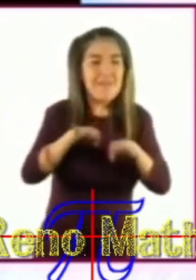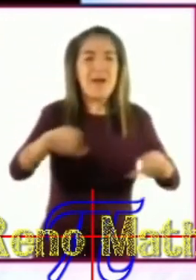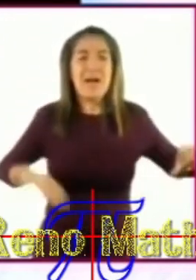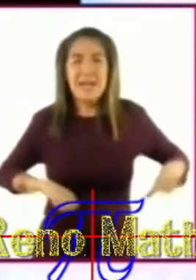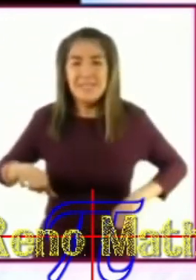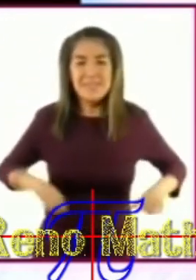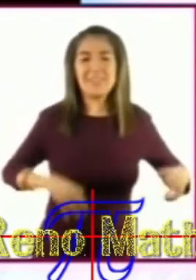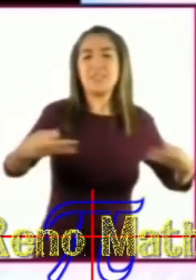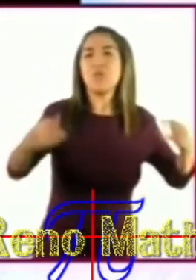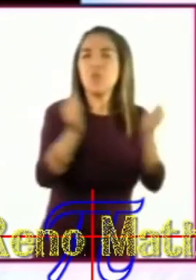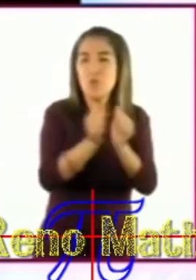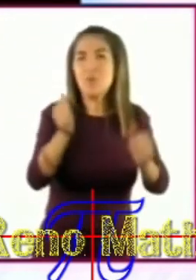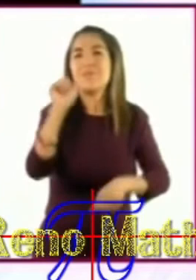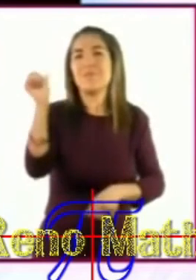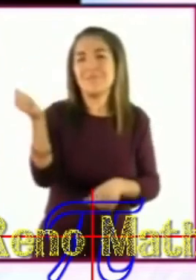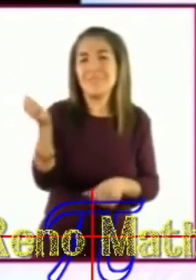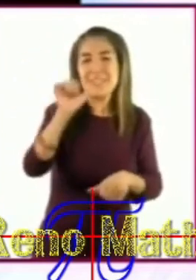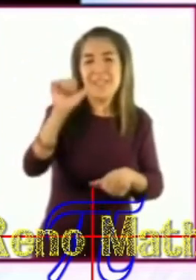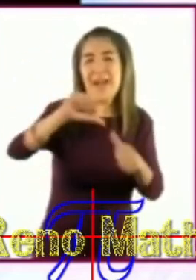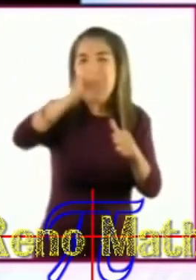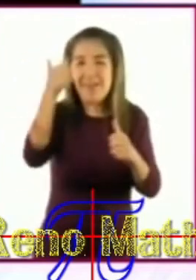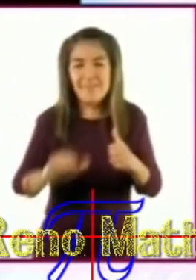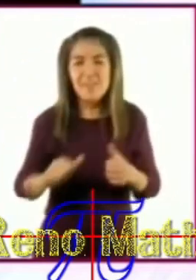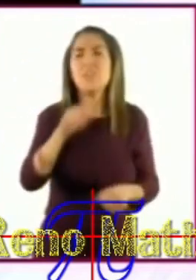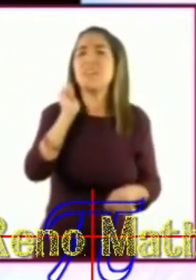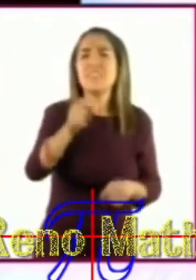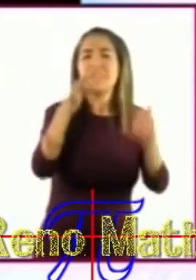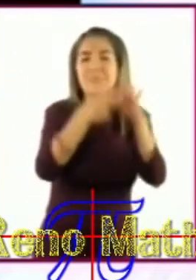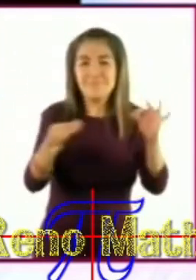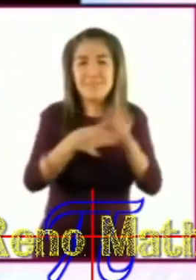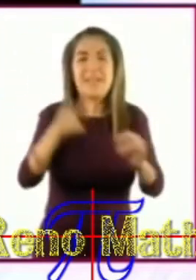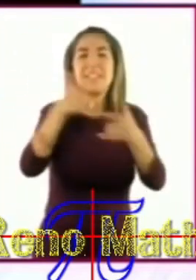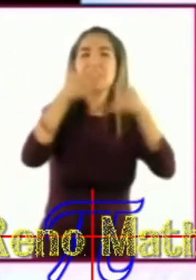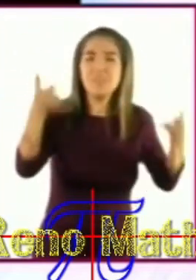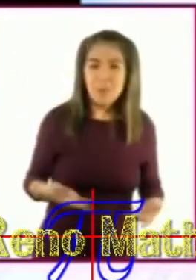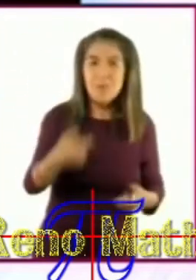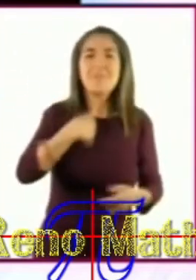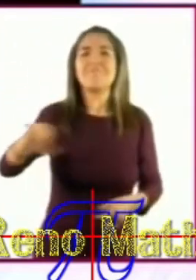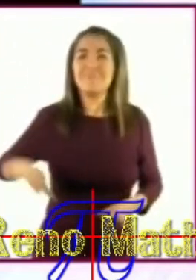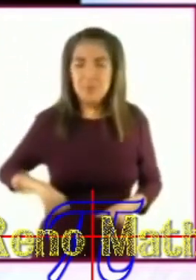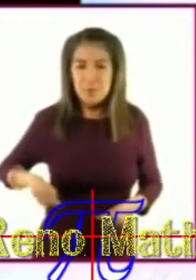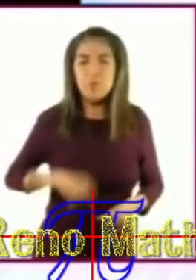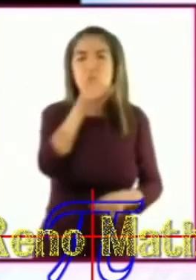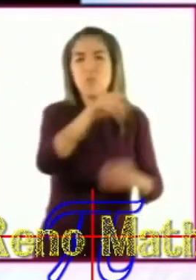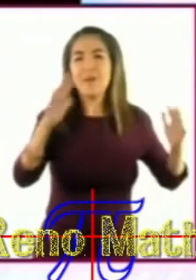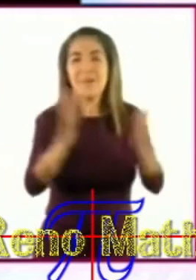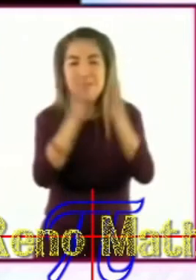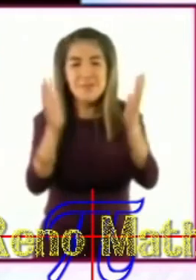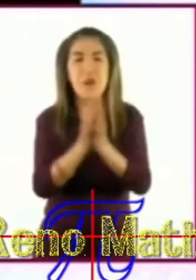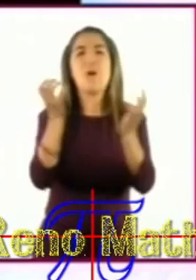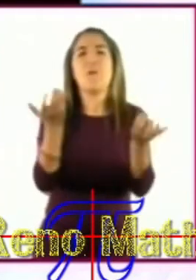pues. ¿Y qué me interesa decir? Me interesa contar historias, ¿no? Pero me interesa también como ser partícipe,